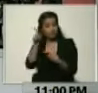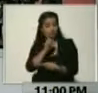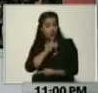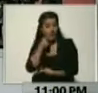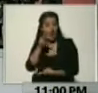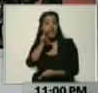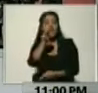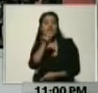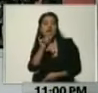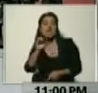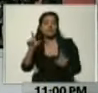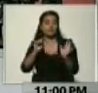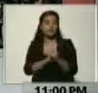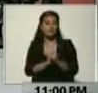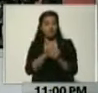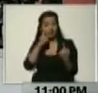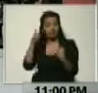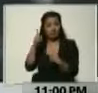Y aquí está el Cristiano, ¿eh?